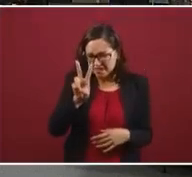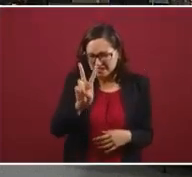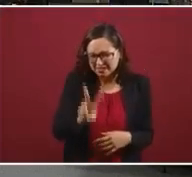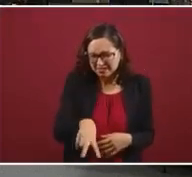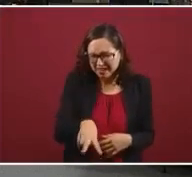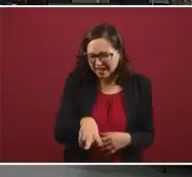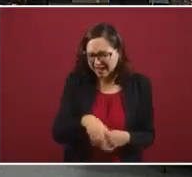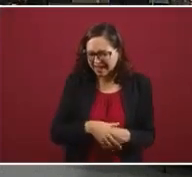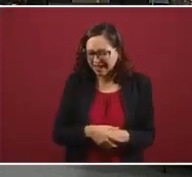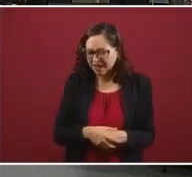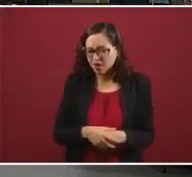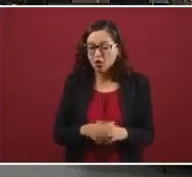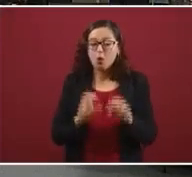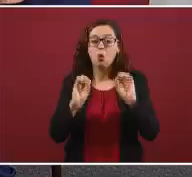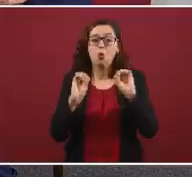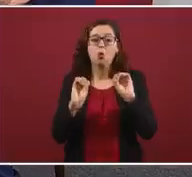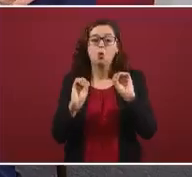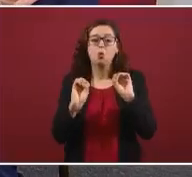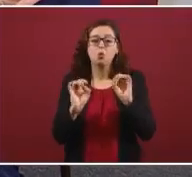para